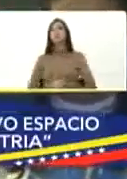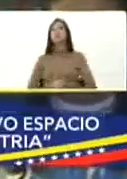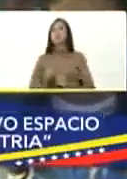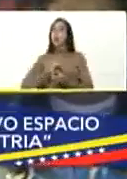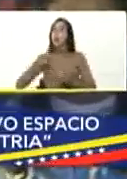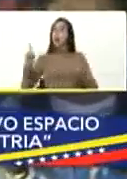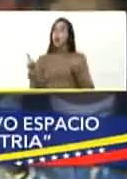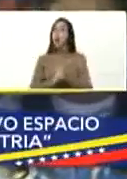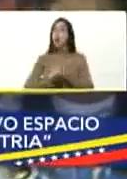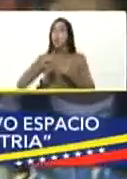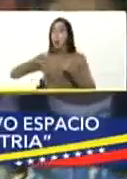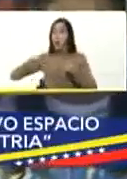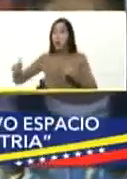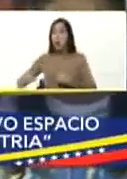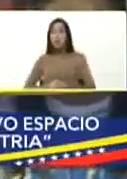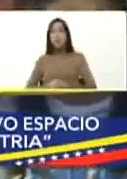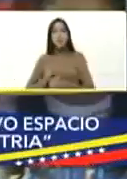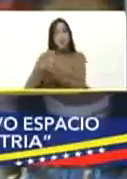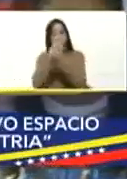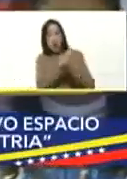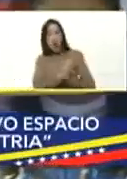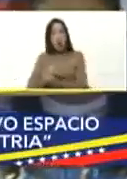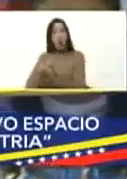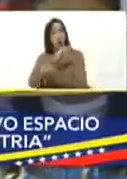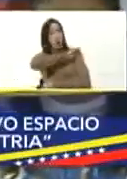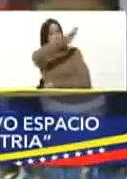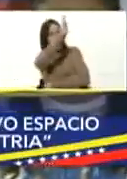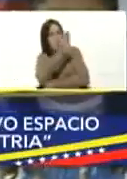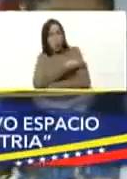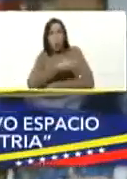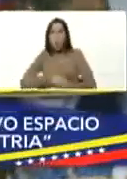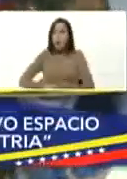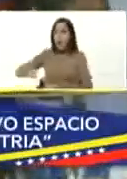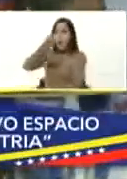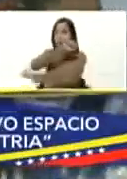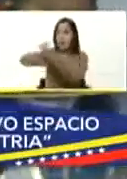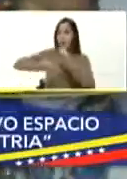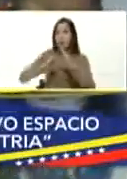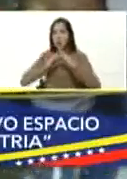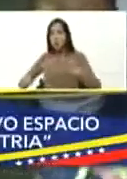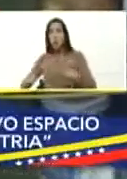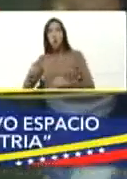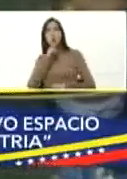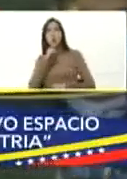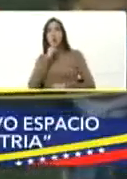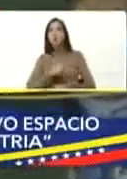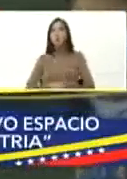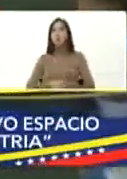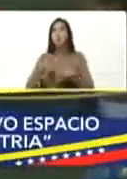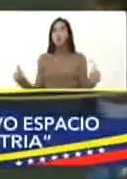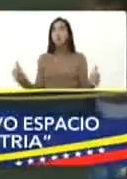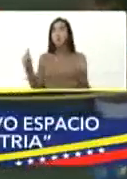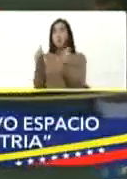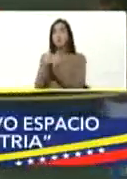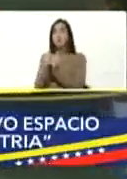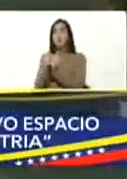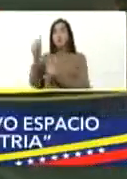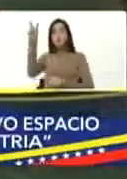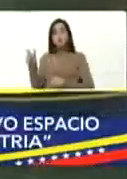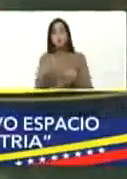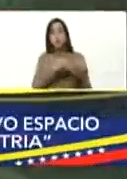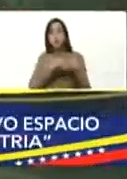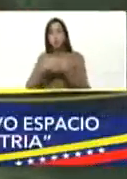la energía del amor en inventiva para enfrentar la adversidad. Y aquí me acompaña nuestra comunera mayor,